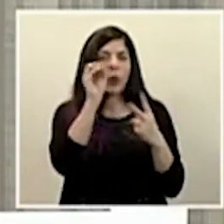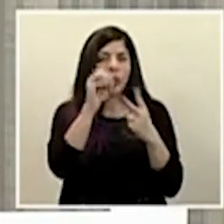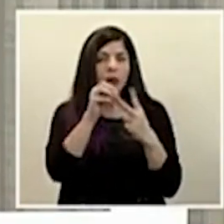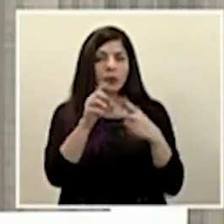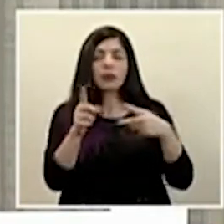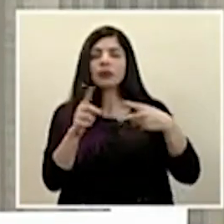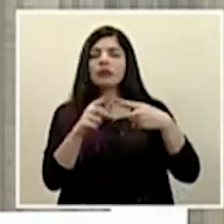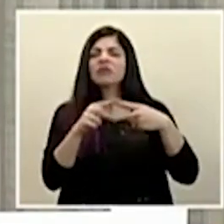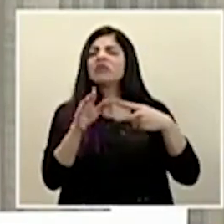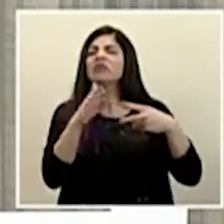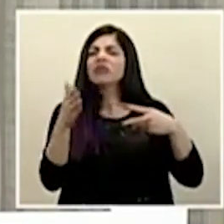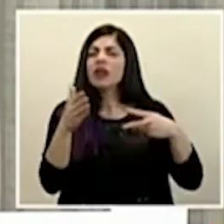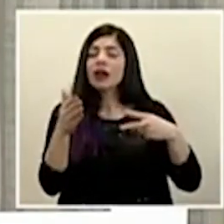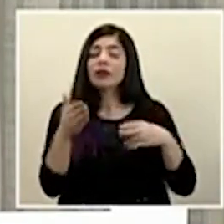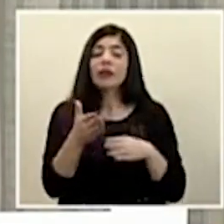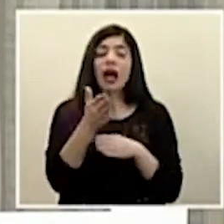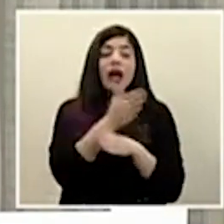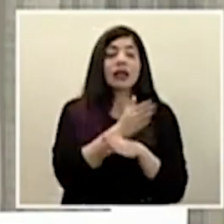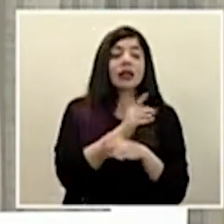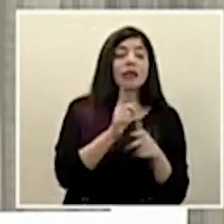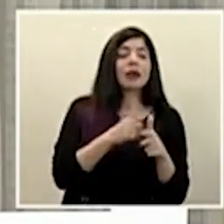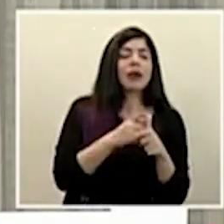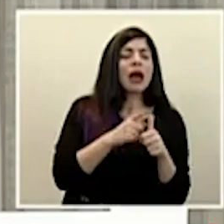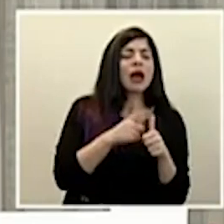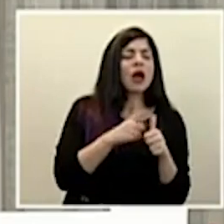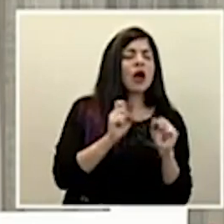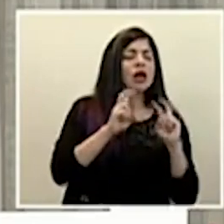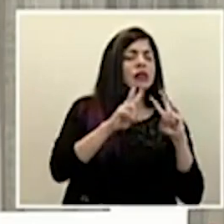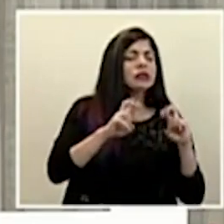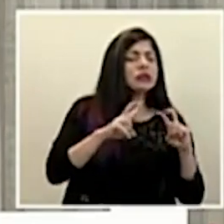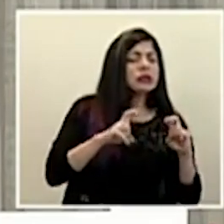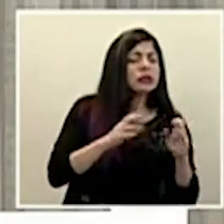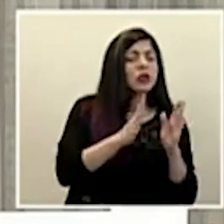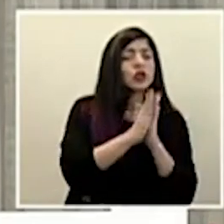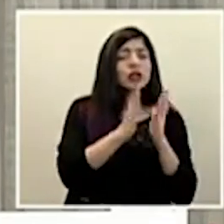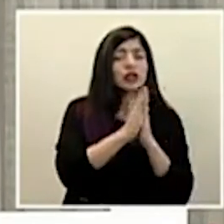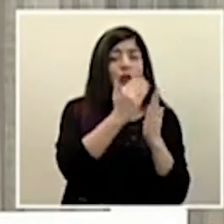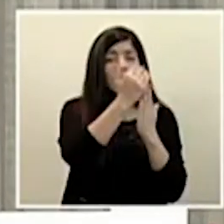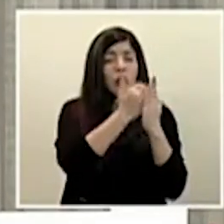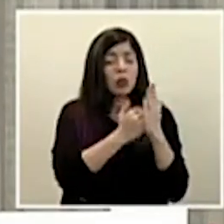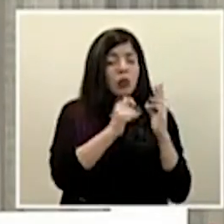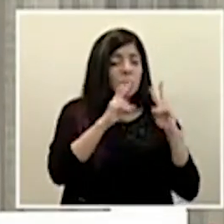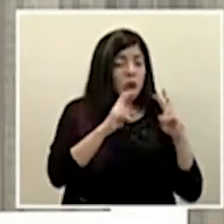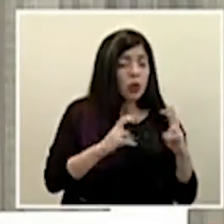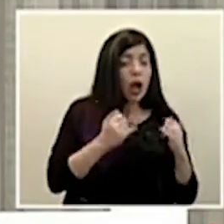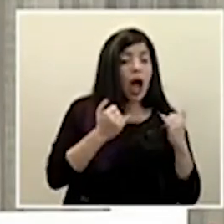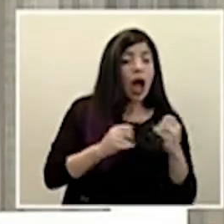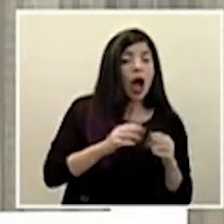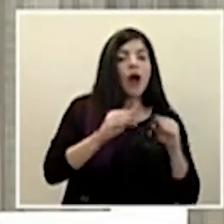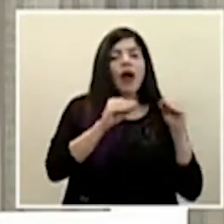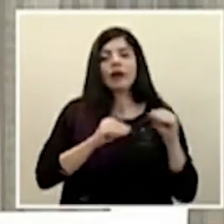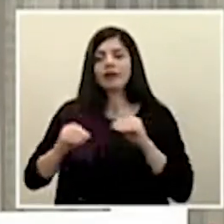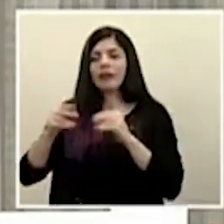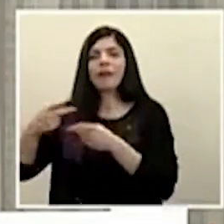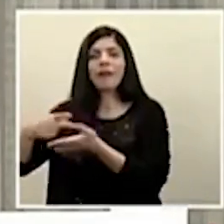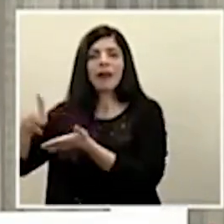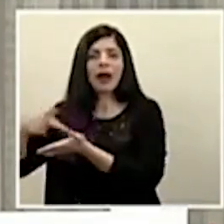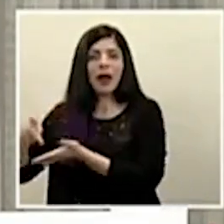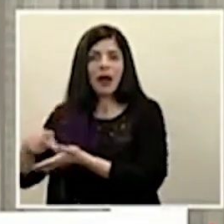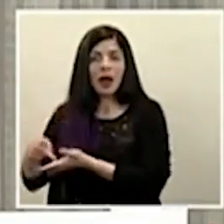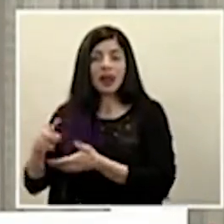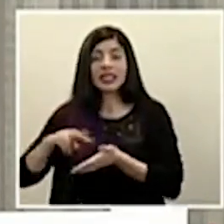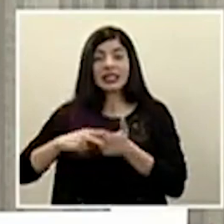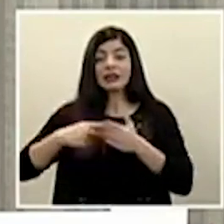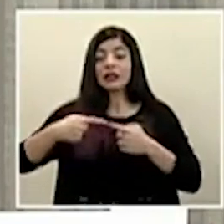ellos es pasar de la fase de análisis de solicitudes a la de pago, de tal manera que en los próximos días